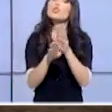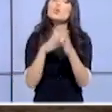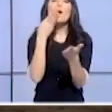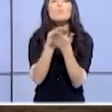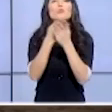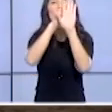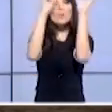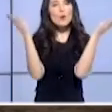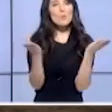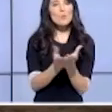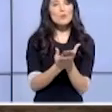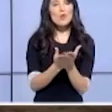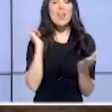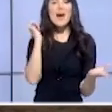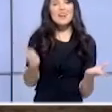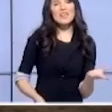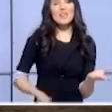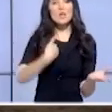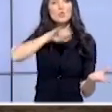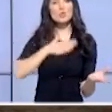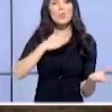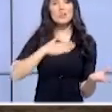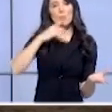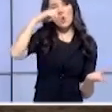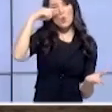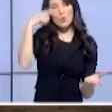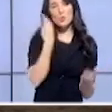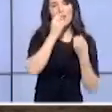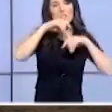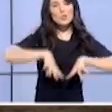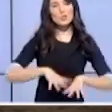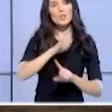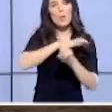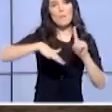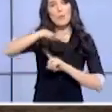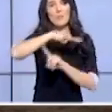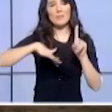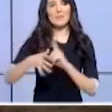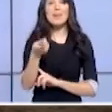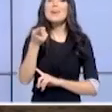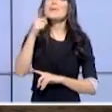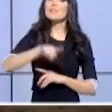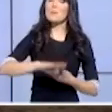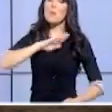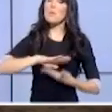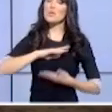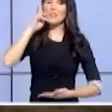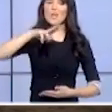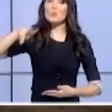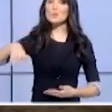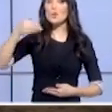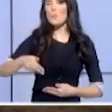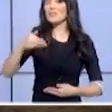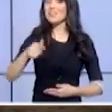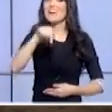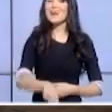mostrando al mundo la riqueza de nuestro patrimonio cultural histórico y medioambiental y el gran